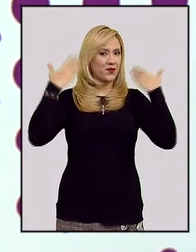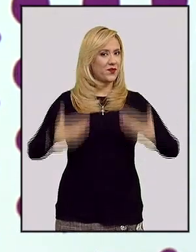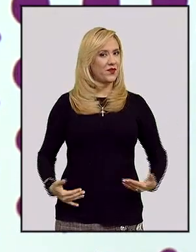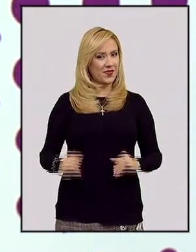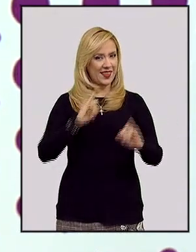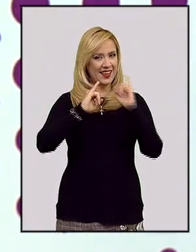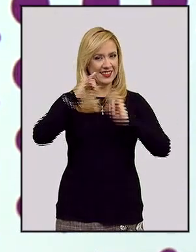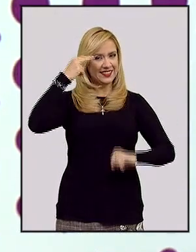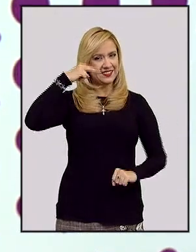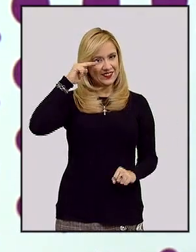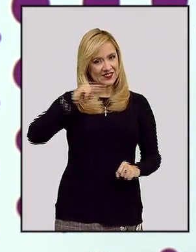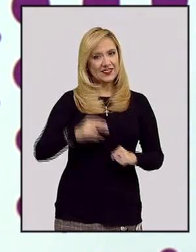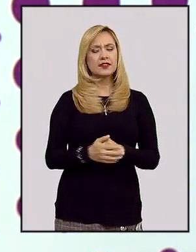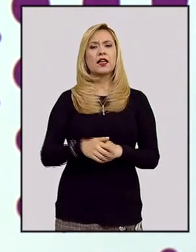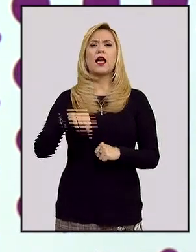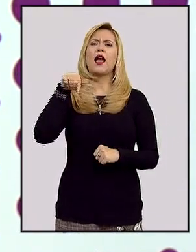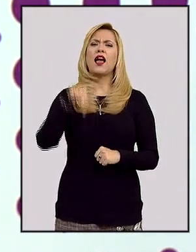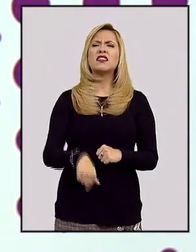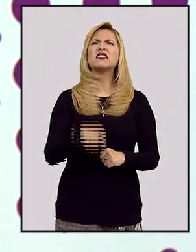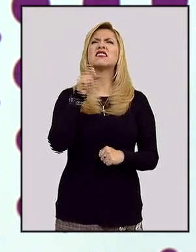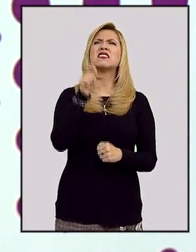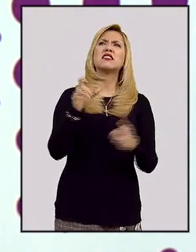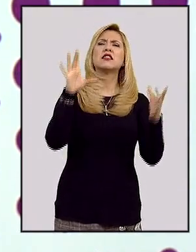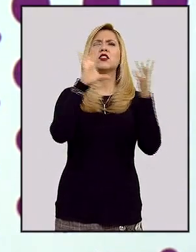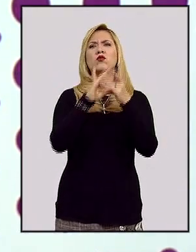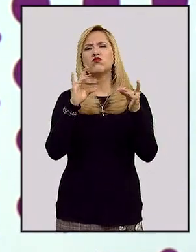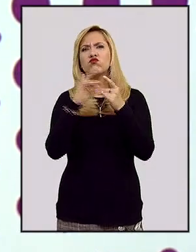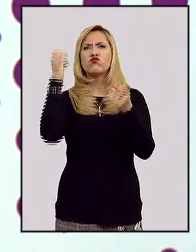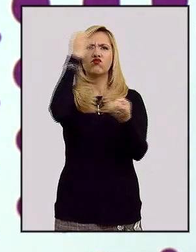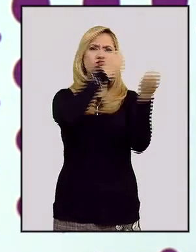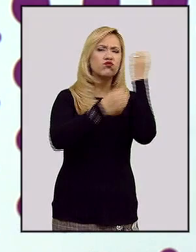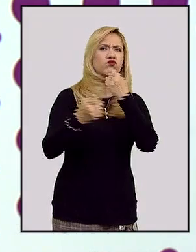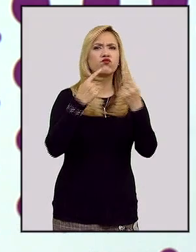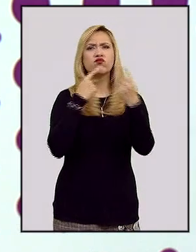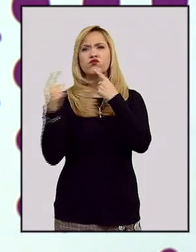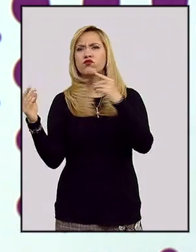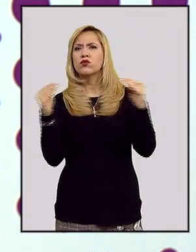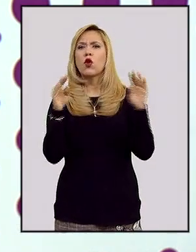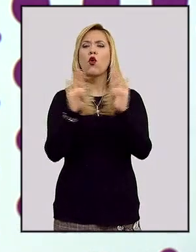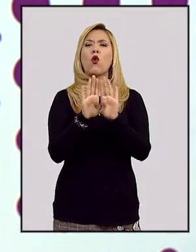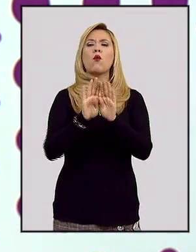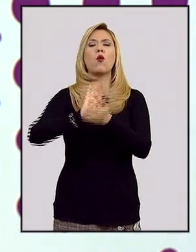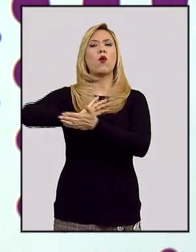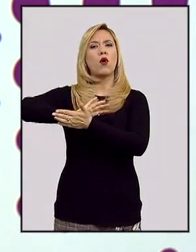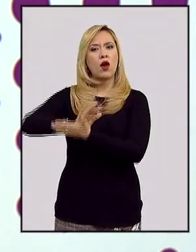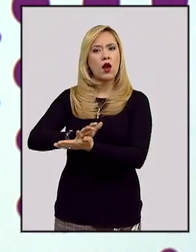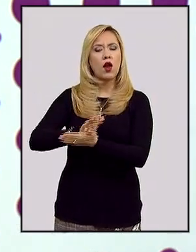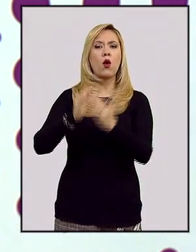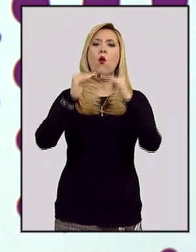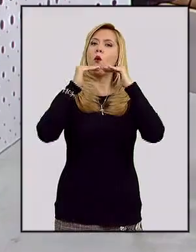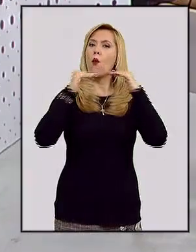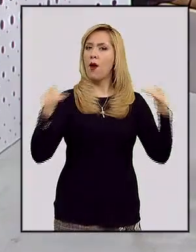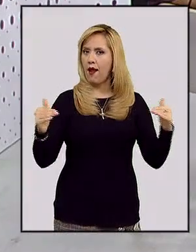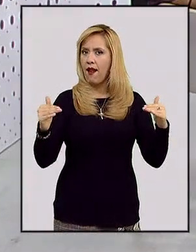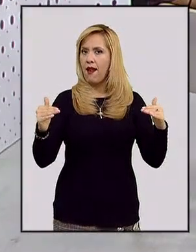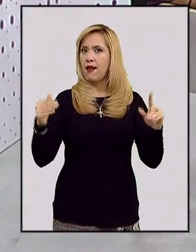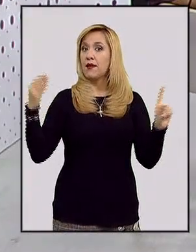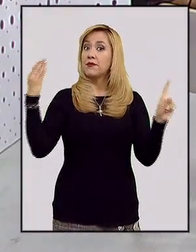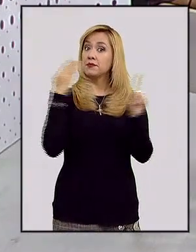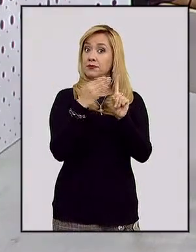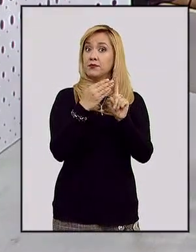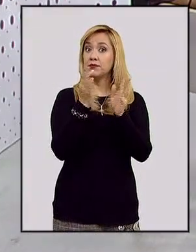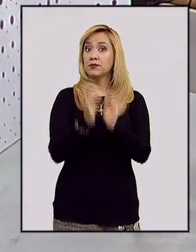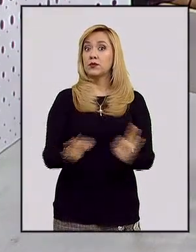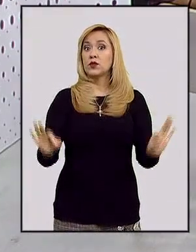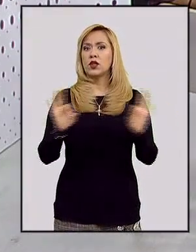debatimos, reflexionamos sobre temas relacionados con el principio de igualdad y no discriminación. El día de hoy trataremos un tema que me parece